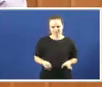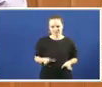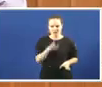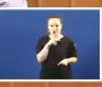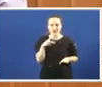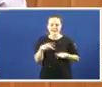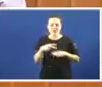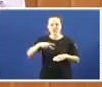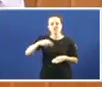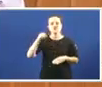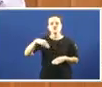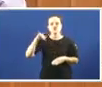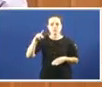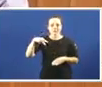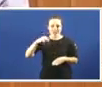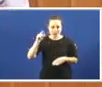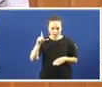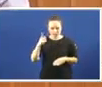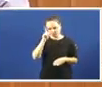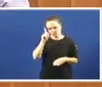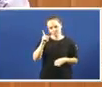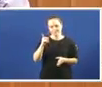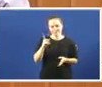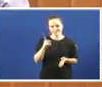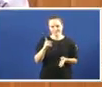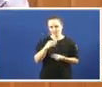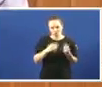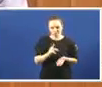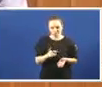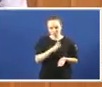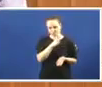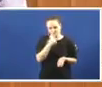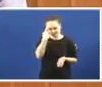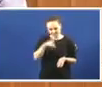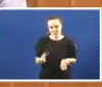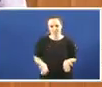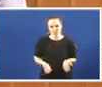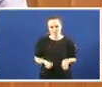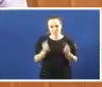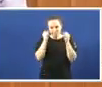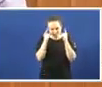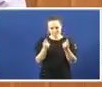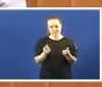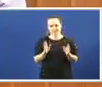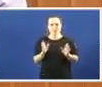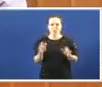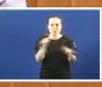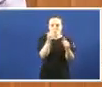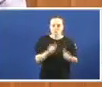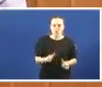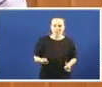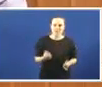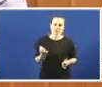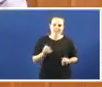nominais, os recoñecemos, o modelo é que o gasto medre por debaixo do